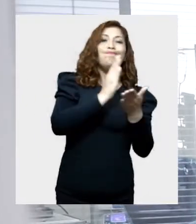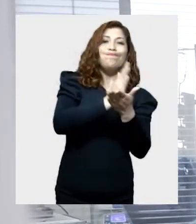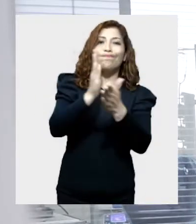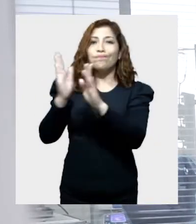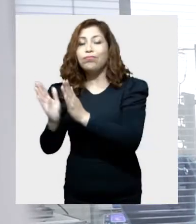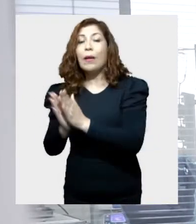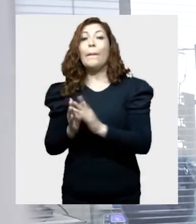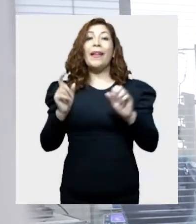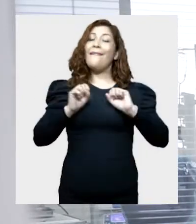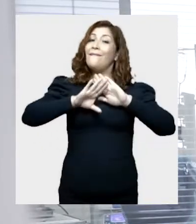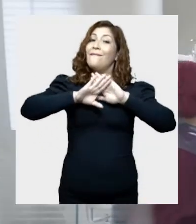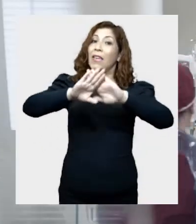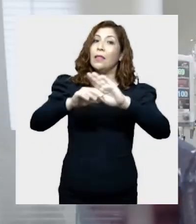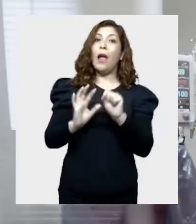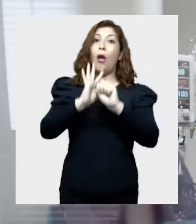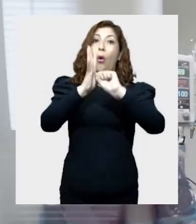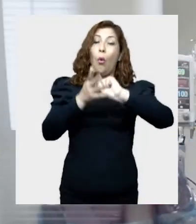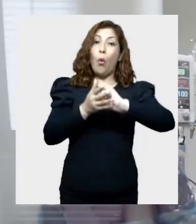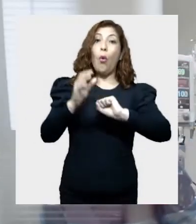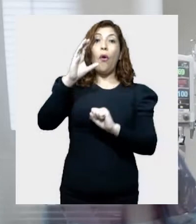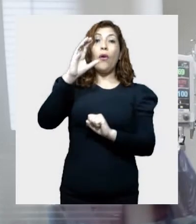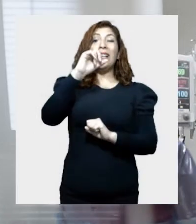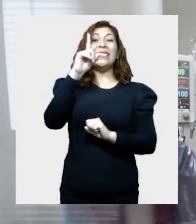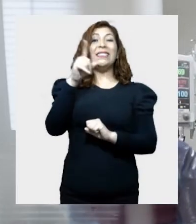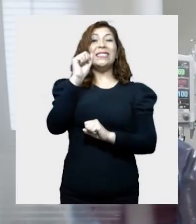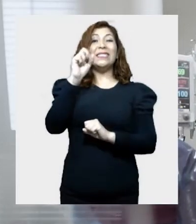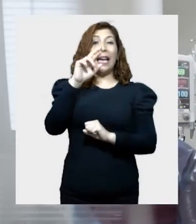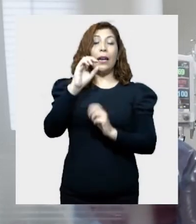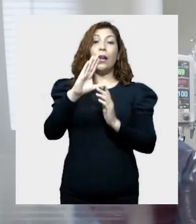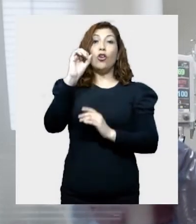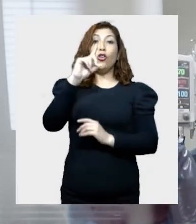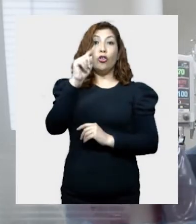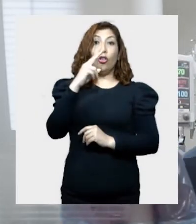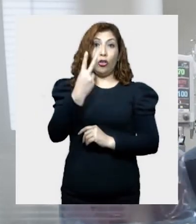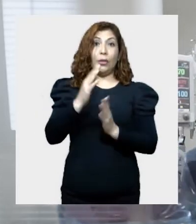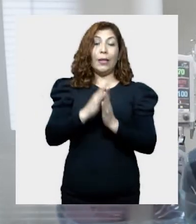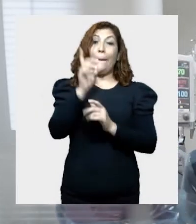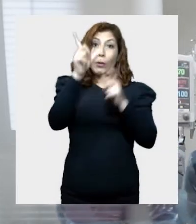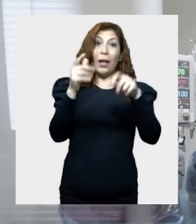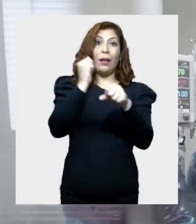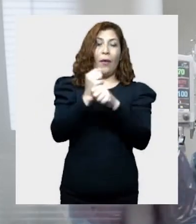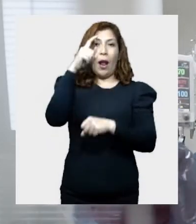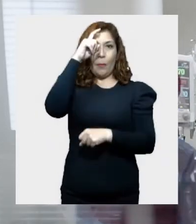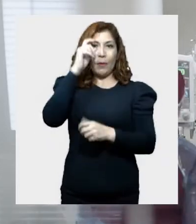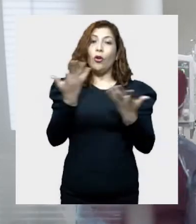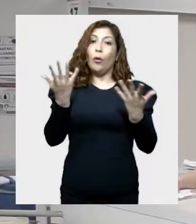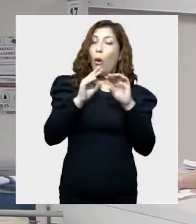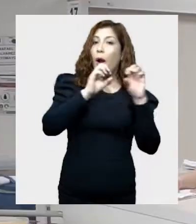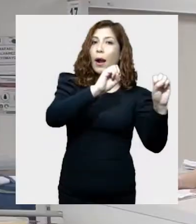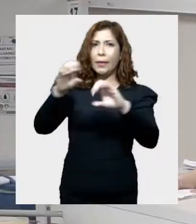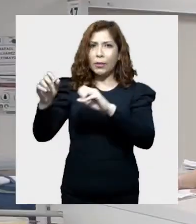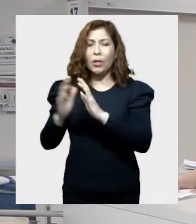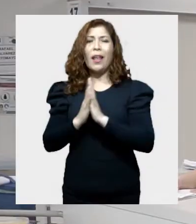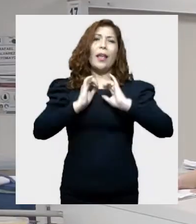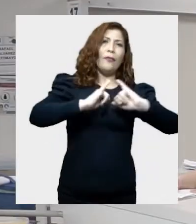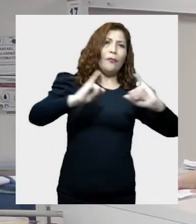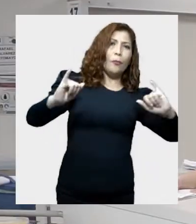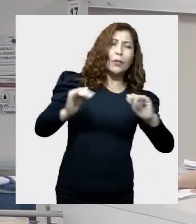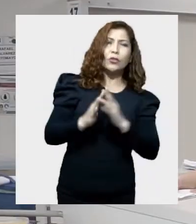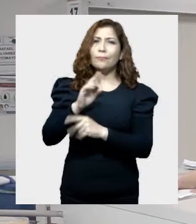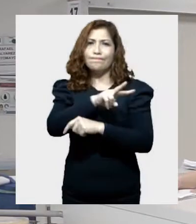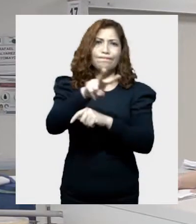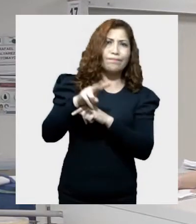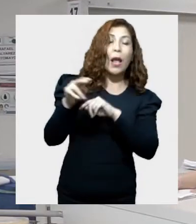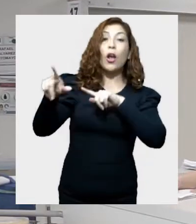del virus SARS-CoV-2 entre nuestros funcionarios y funcionarias, a través de la capacitación, indicación, seguimiento